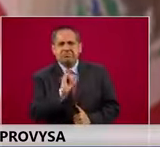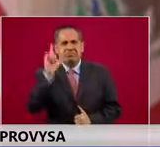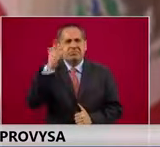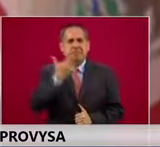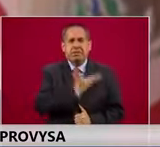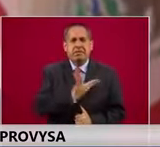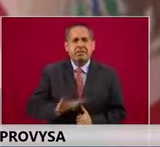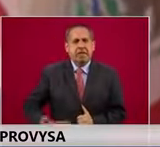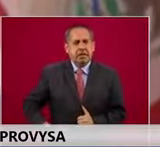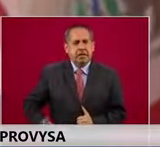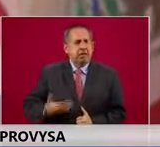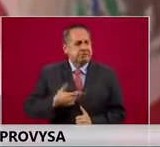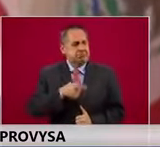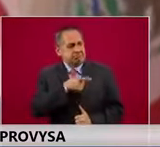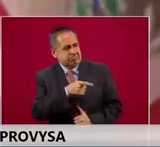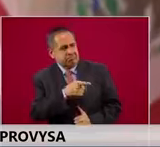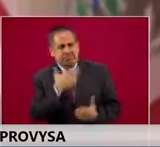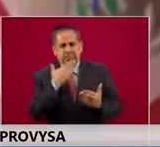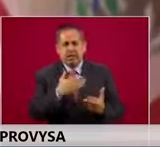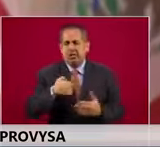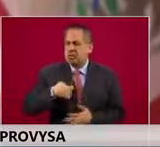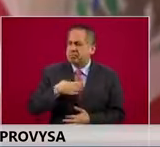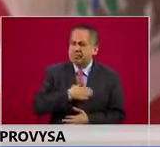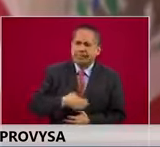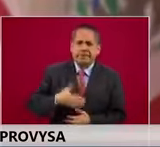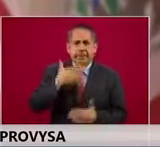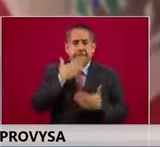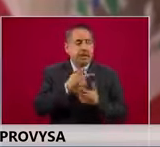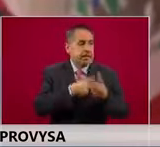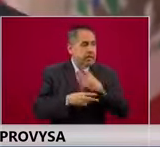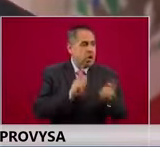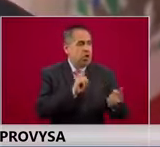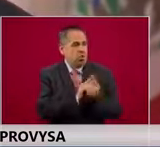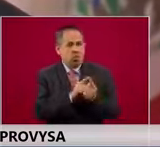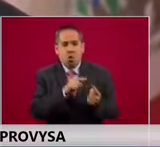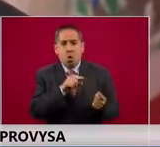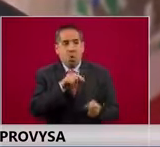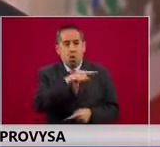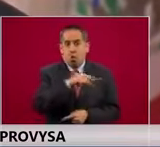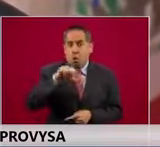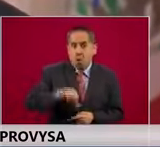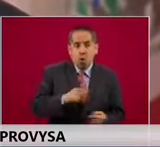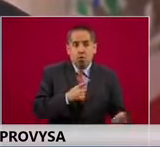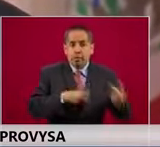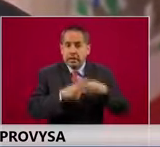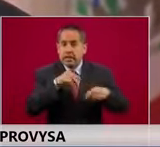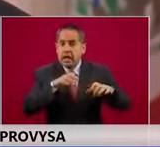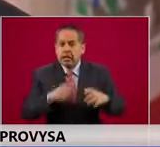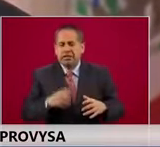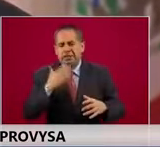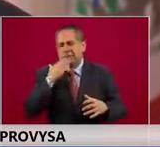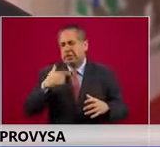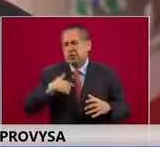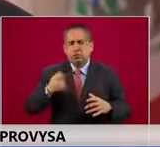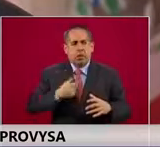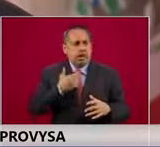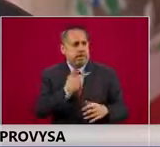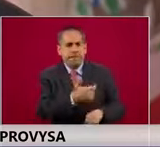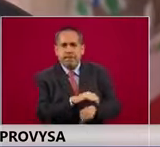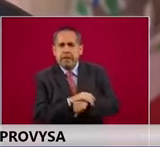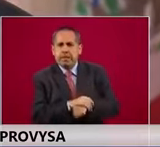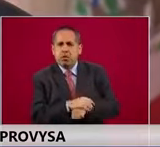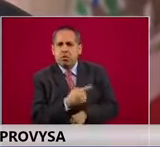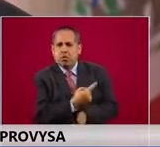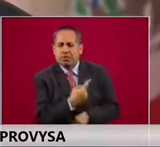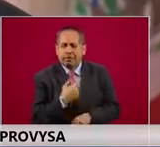Salgado respondiéndole a Toño, creo que es un amate el árbol. No, no sé, a ver si Isabel sí conoce de árboles.